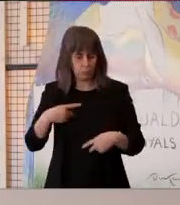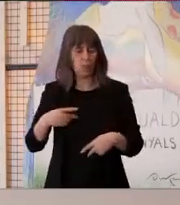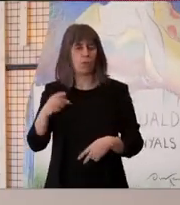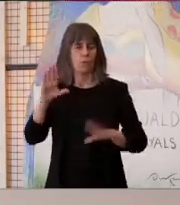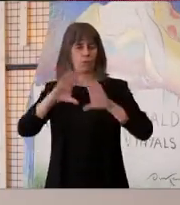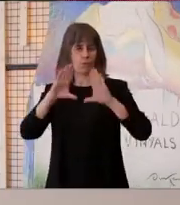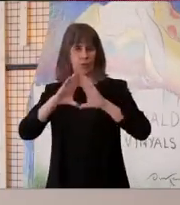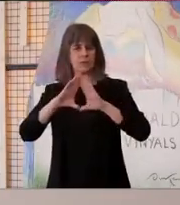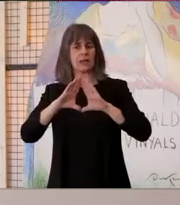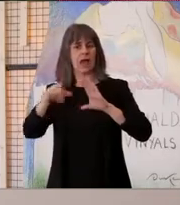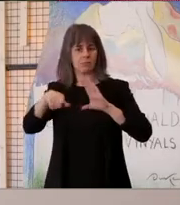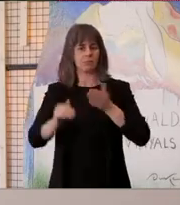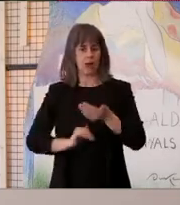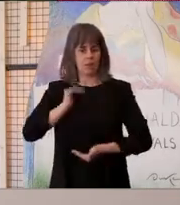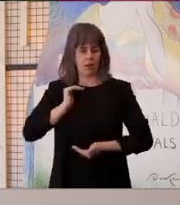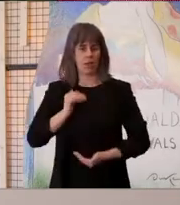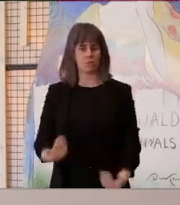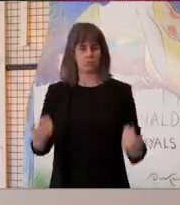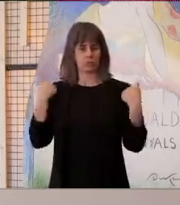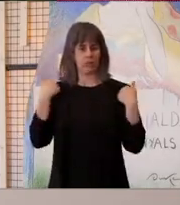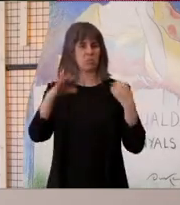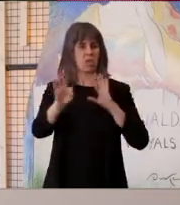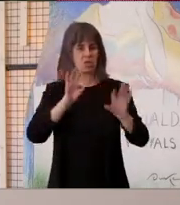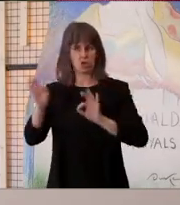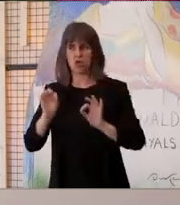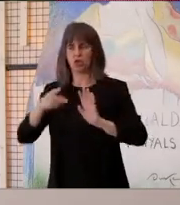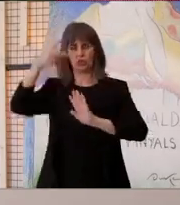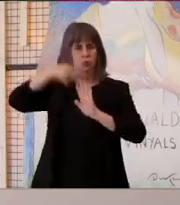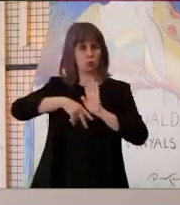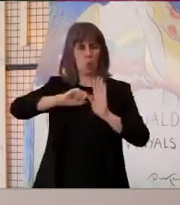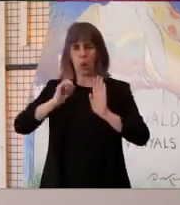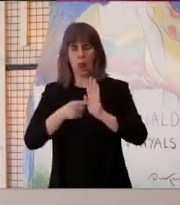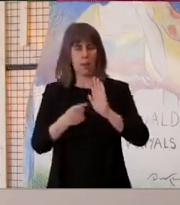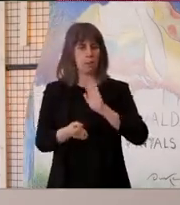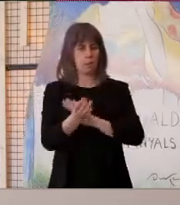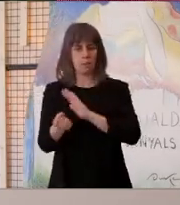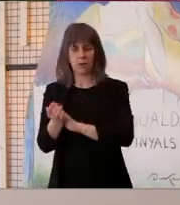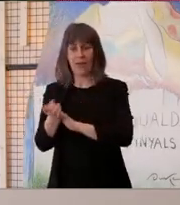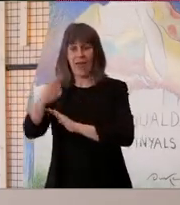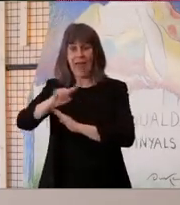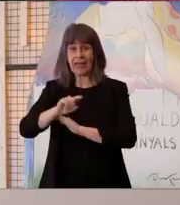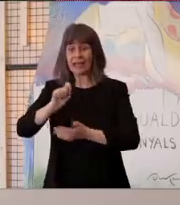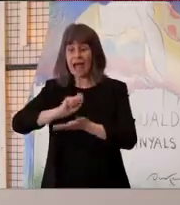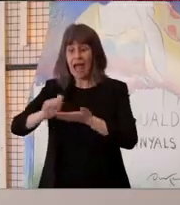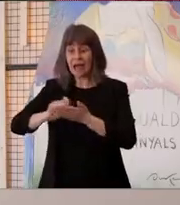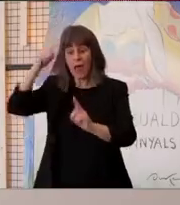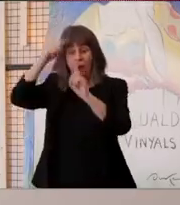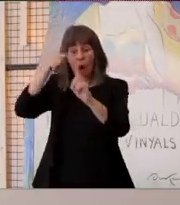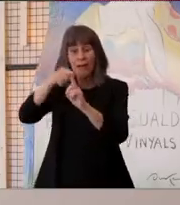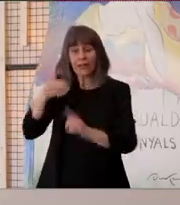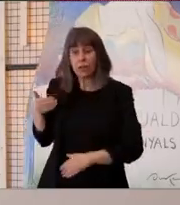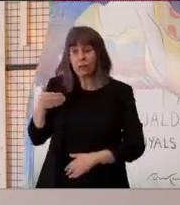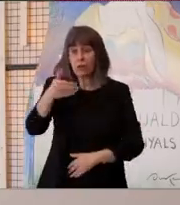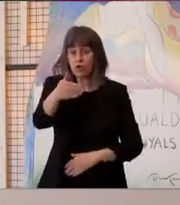para tomar decisiones y para aprobar normas no tener claro Cuál es la agenda feminista Cuáles son los